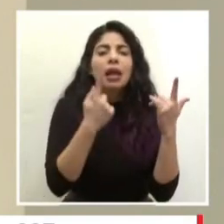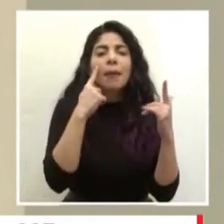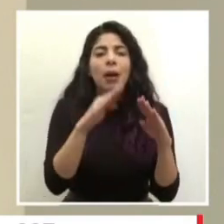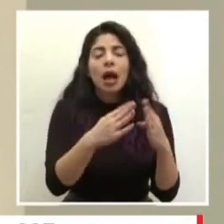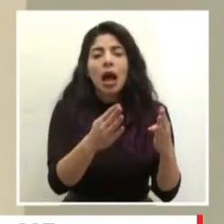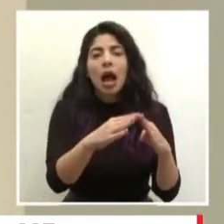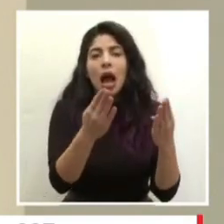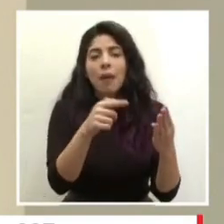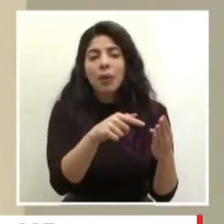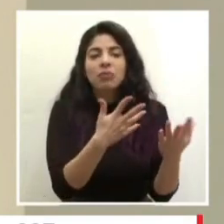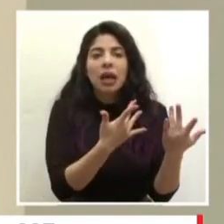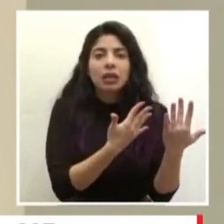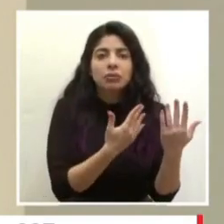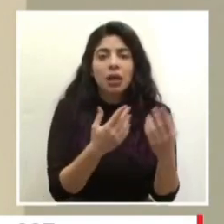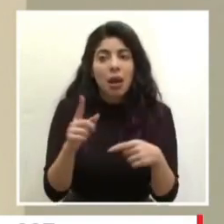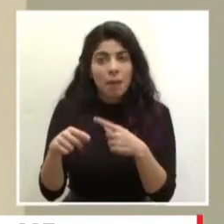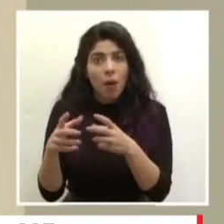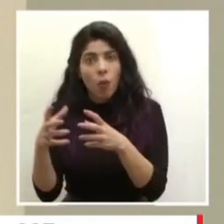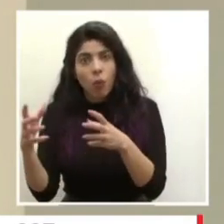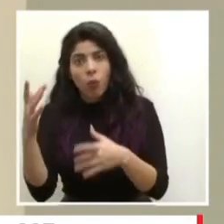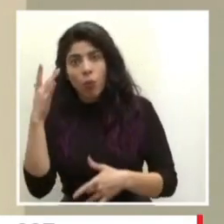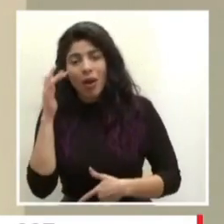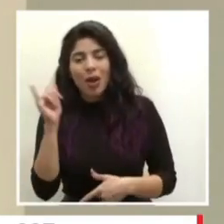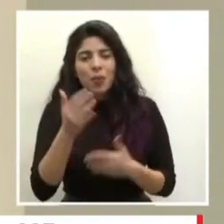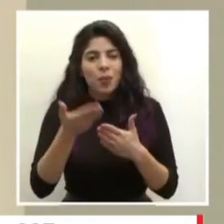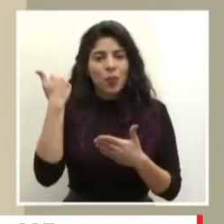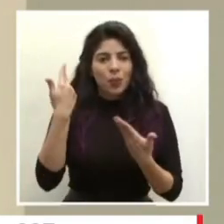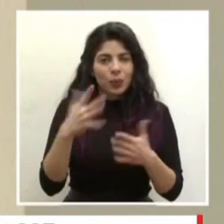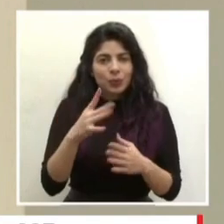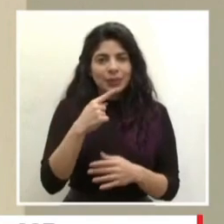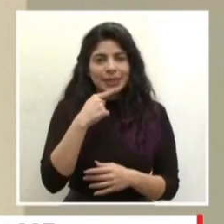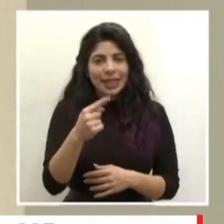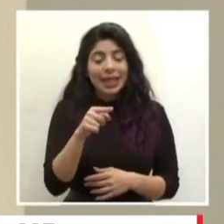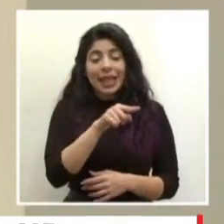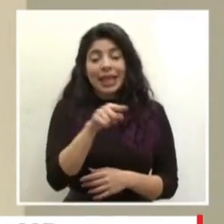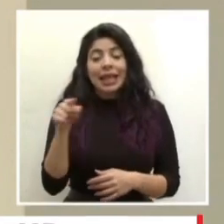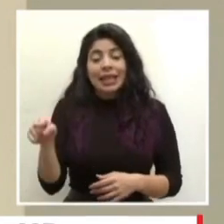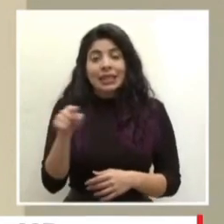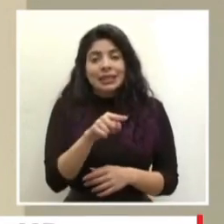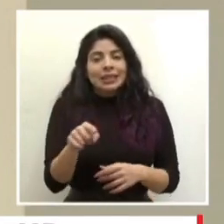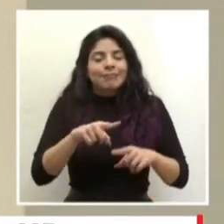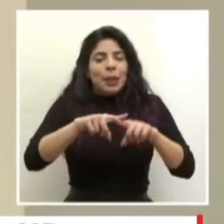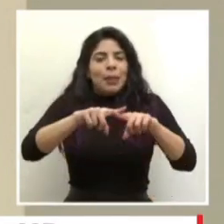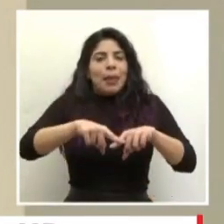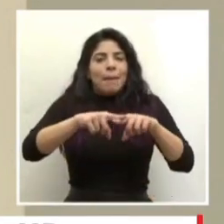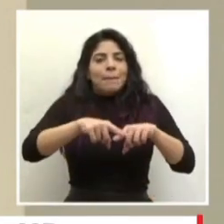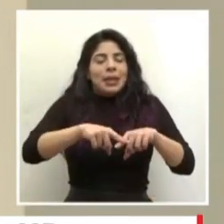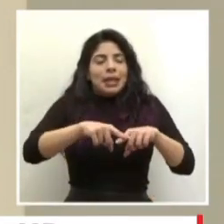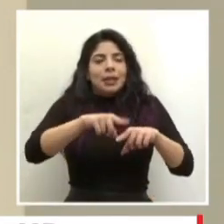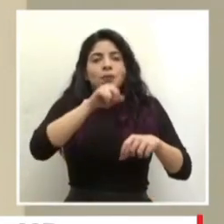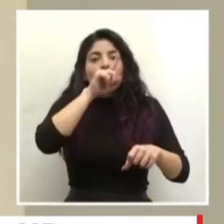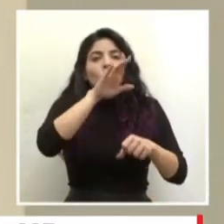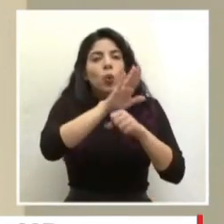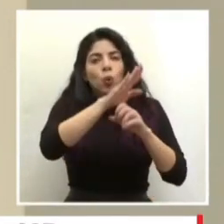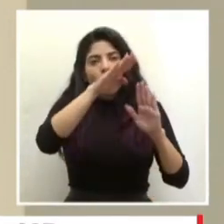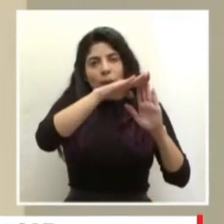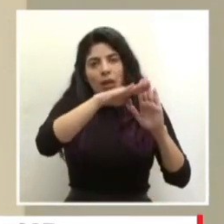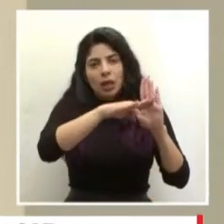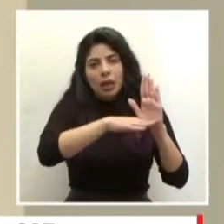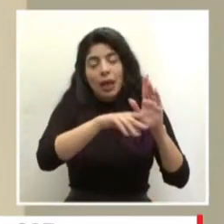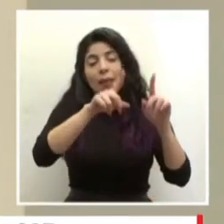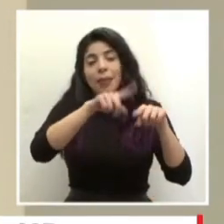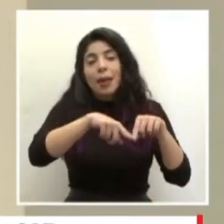y los casos, como ya indicaba anteriormente, eso va a depender mucho justamente del cumplimiento de los protocolos, del comportamiento